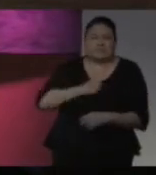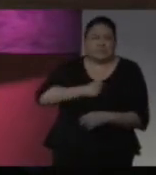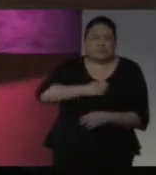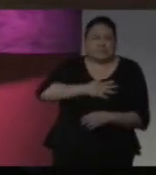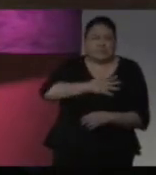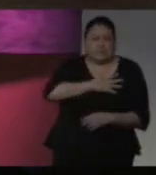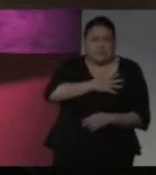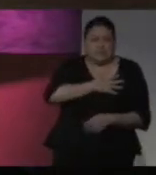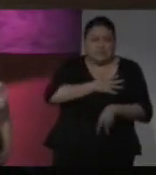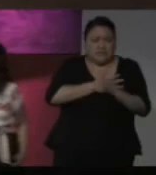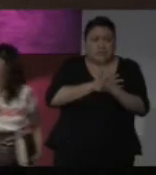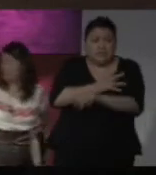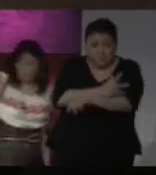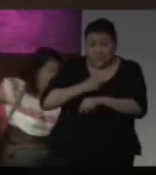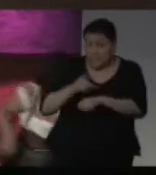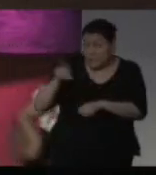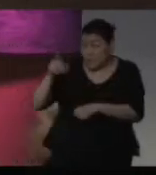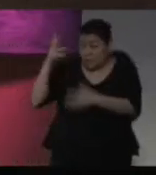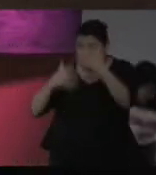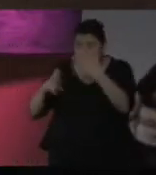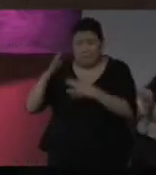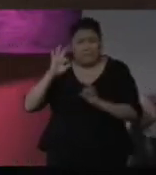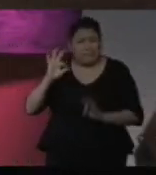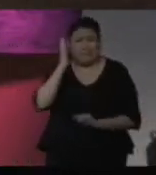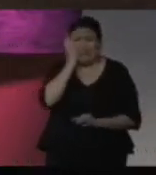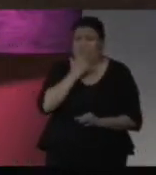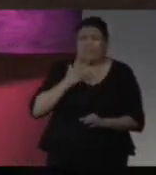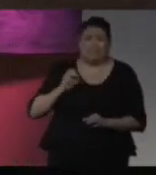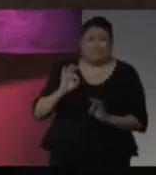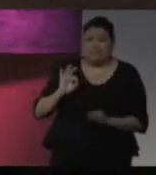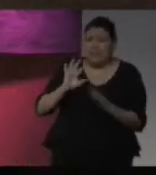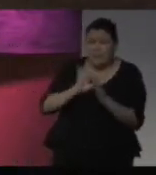ha sido tan enriquecedor y tan,